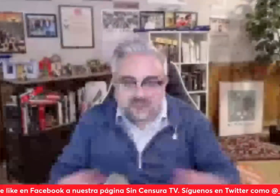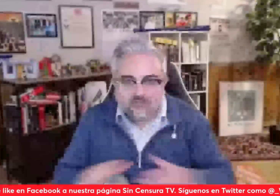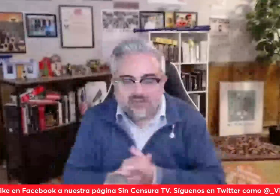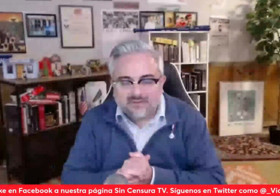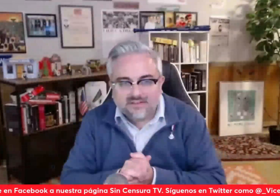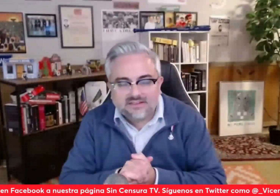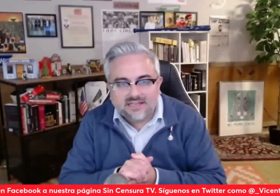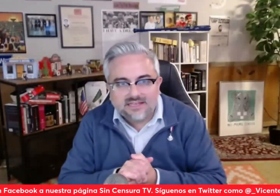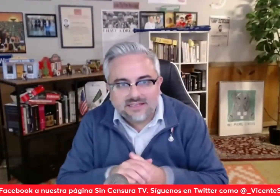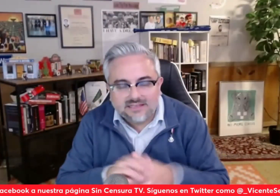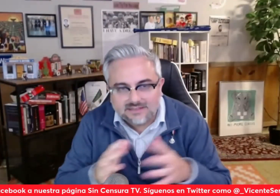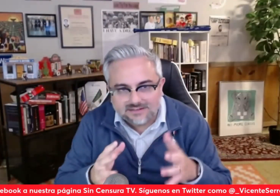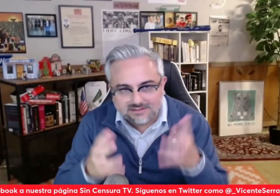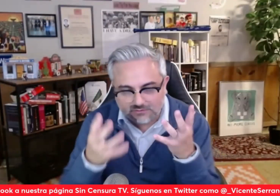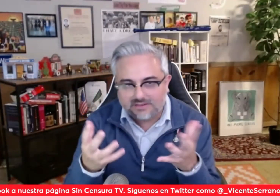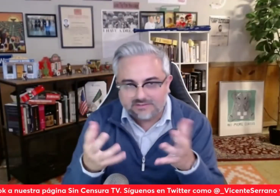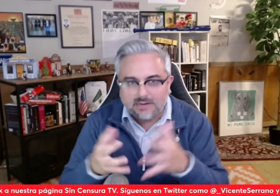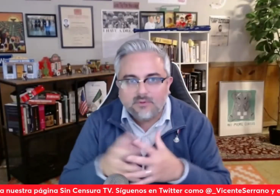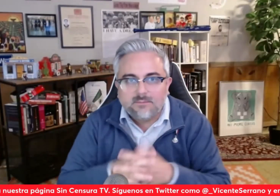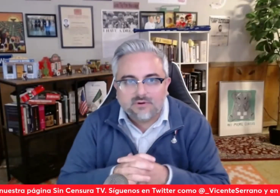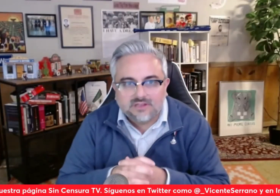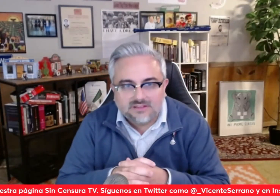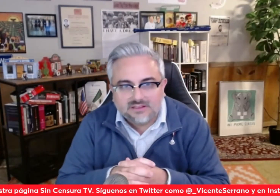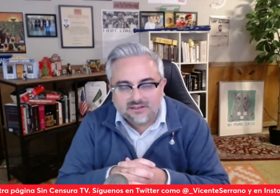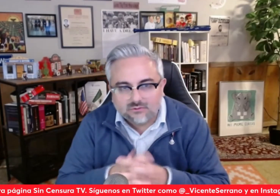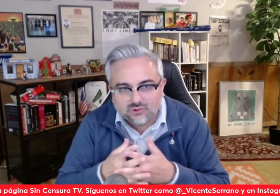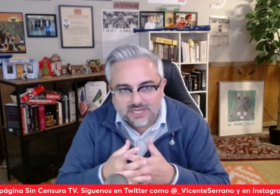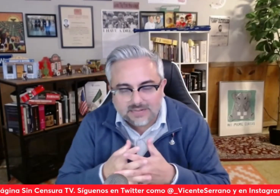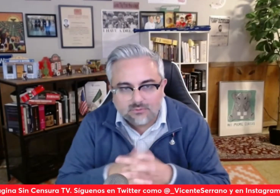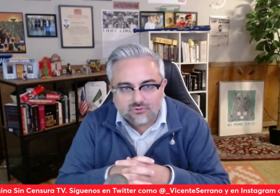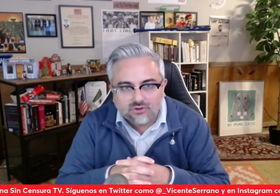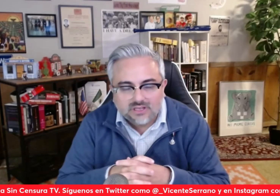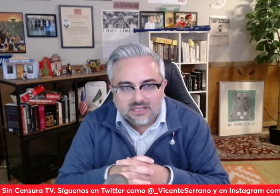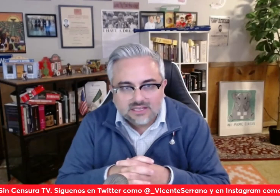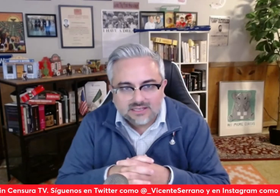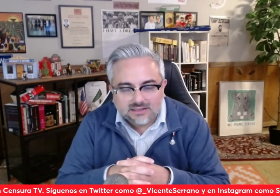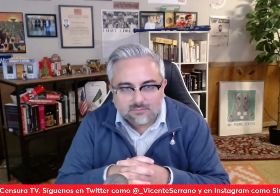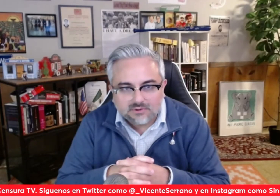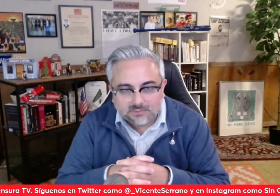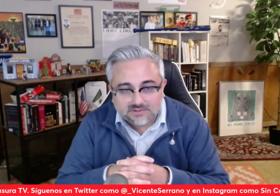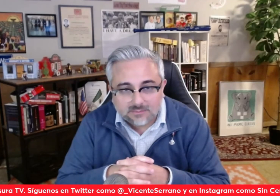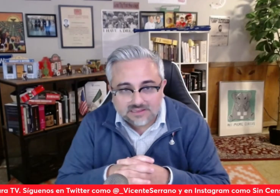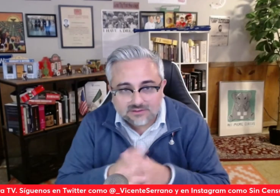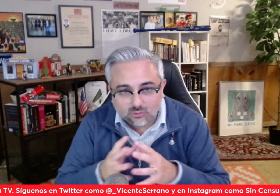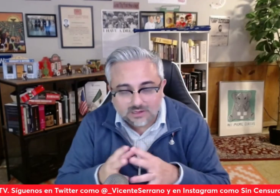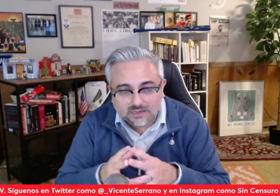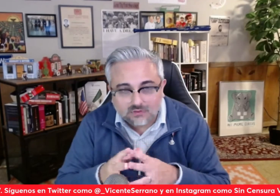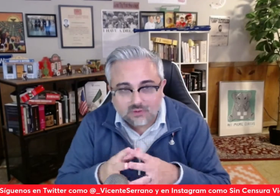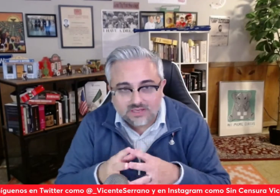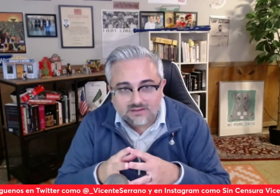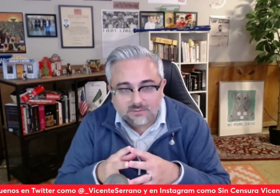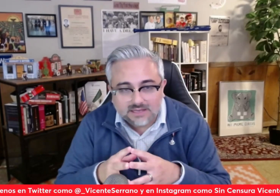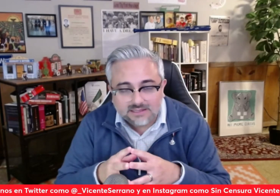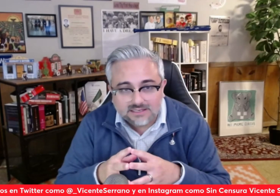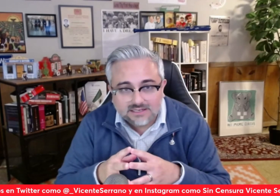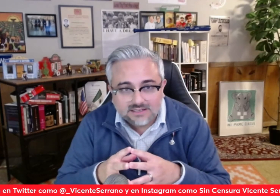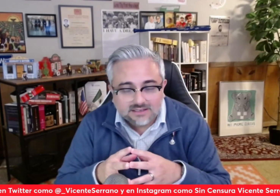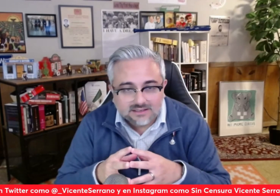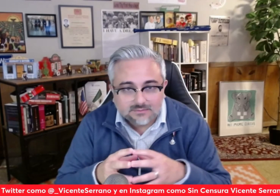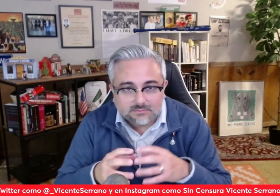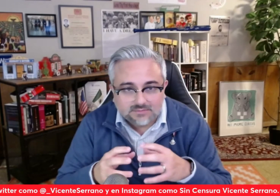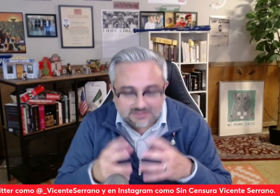Híjole, perdimos a Vicente ahí, qué interesante. Fíjese, era muy importante que escucháramos, pues precisamente sobre la doctora Jill